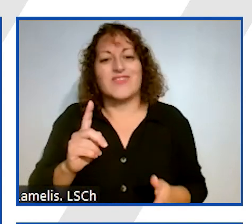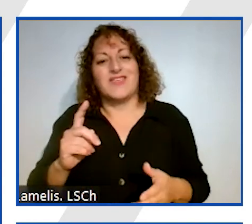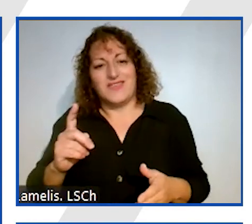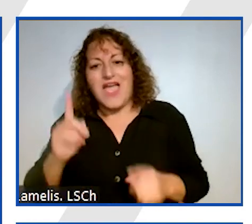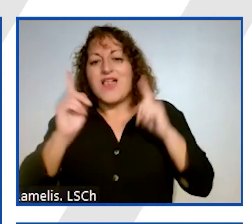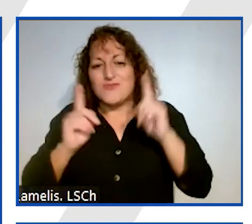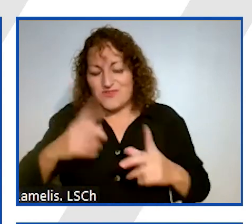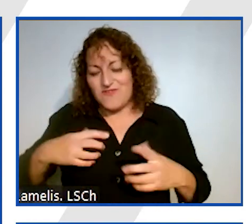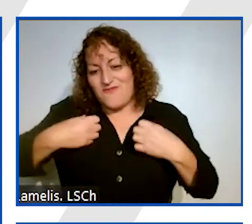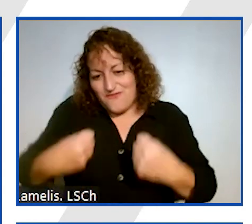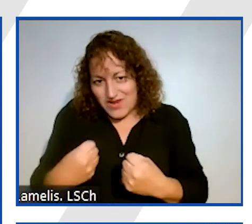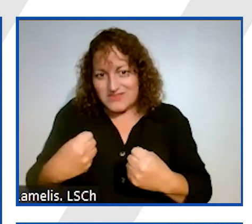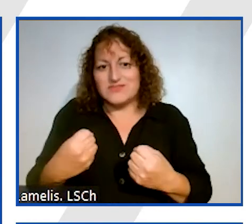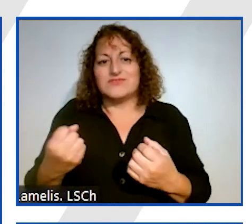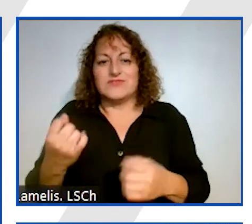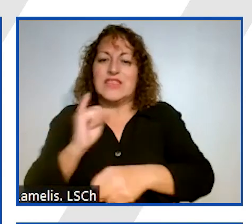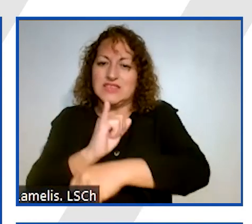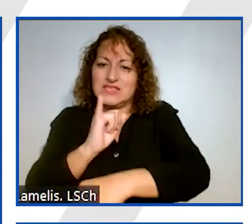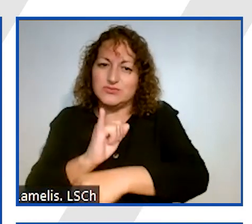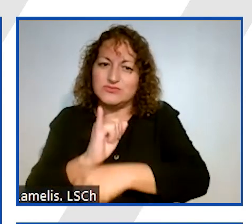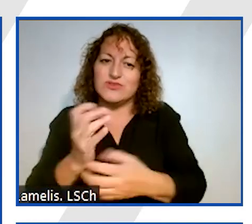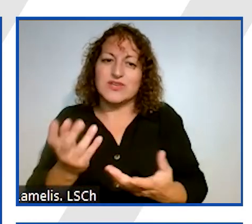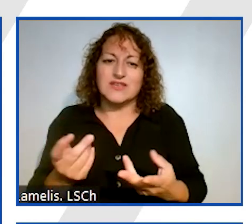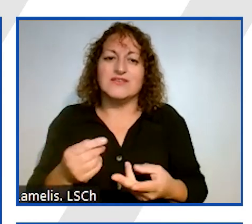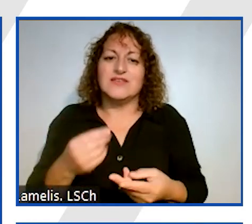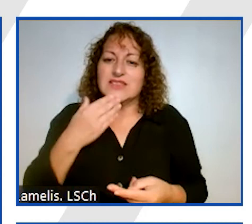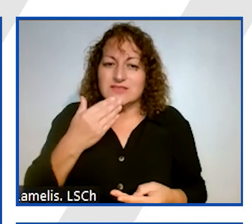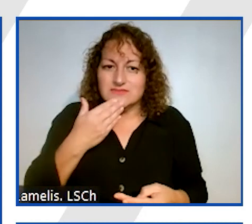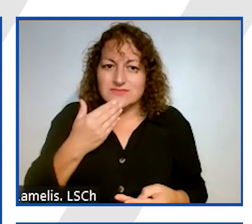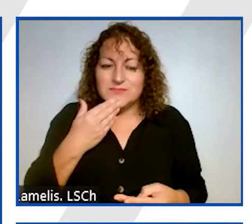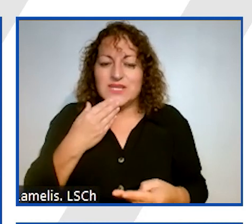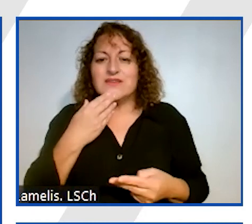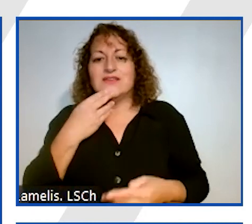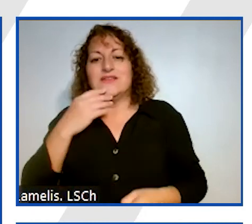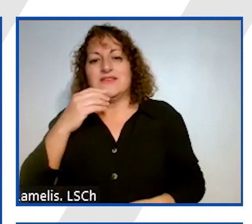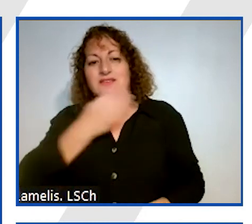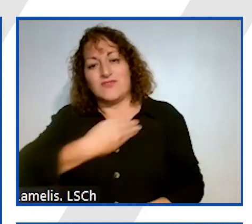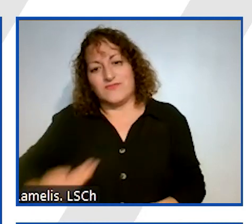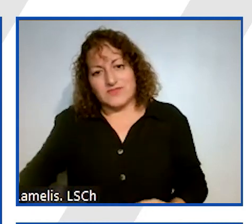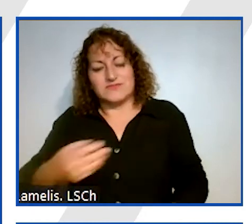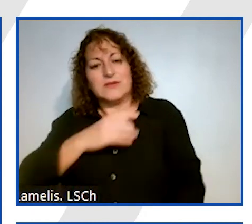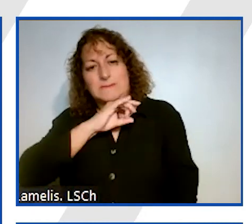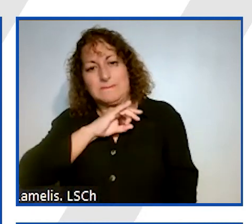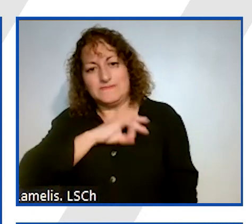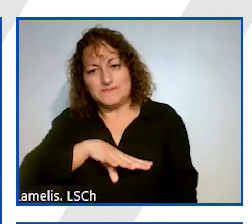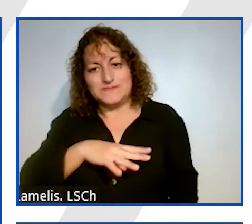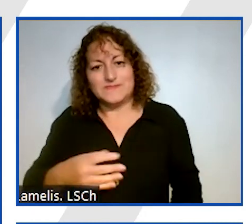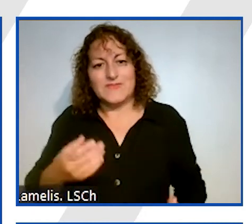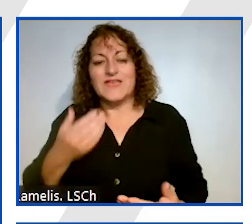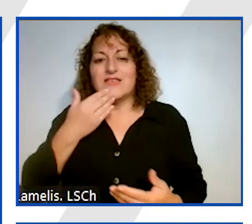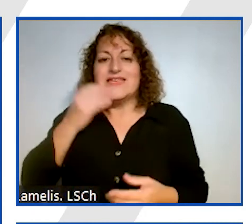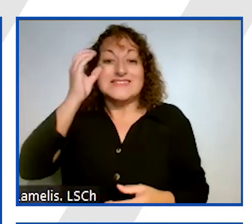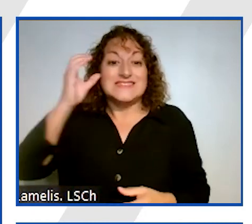nivel institucional y a nivel nacional a través de un conjunto de científicos que estamos trabajando en esto y que